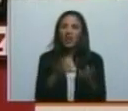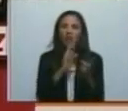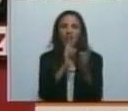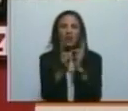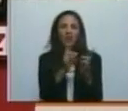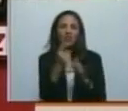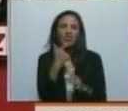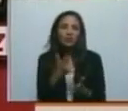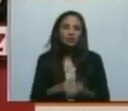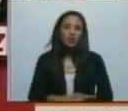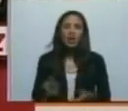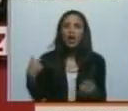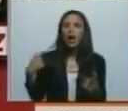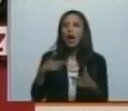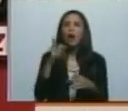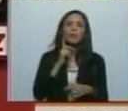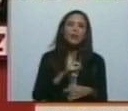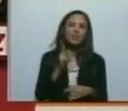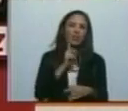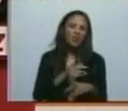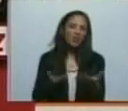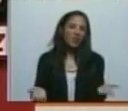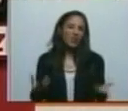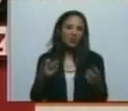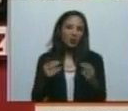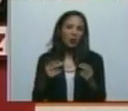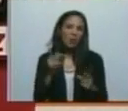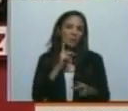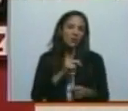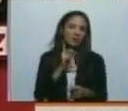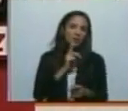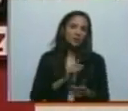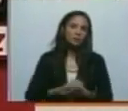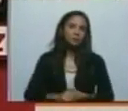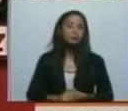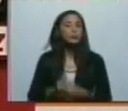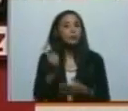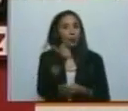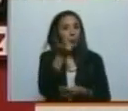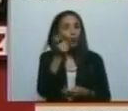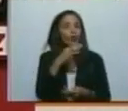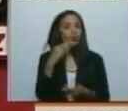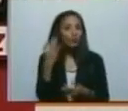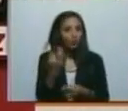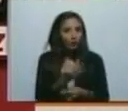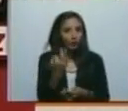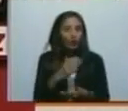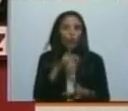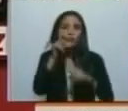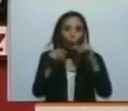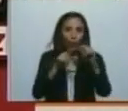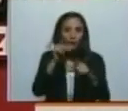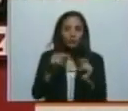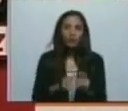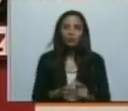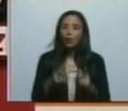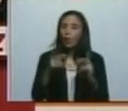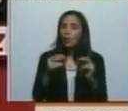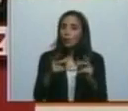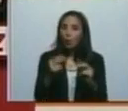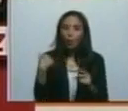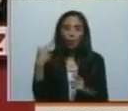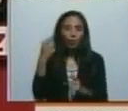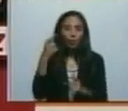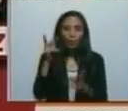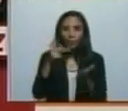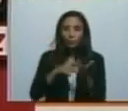show. Busquen, para que vean que hay un Twitter, un mensaje de él donde dice, no somos parte de ningún show, no